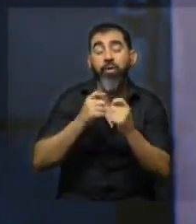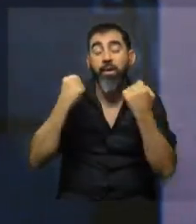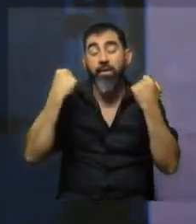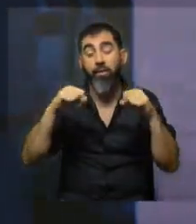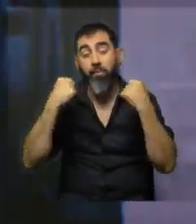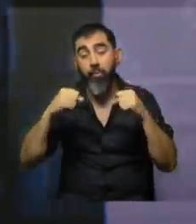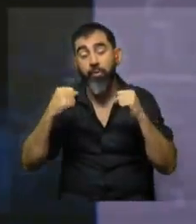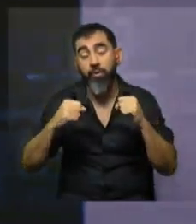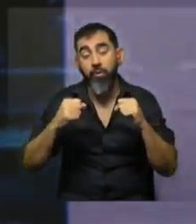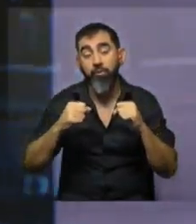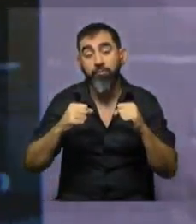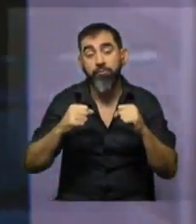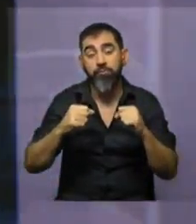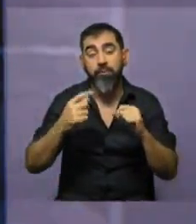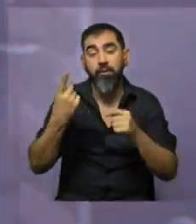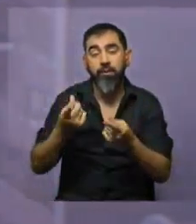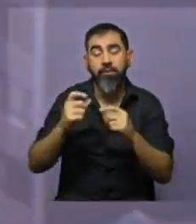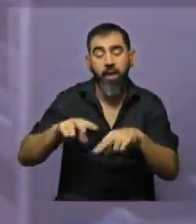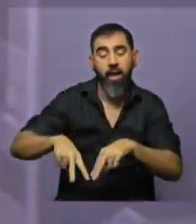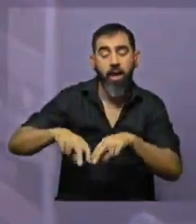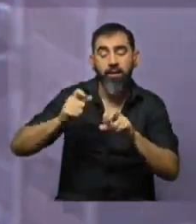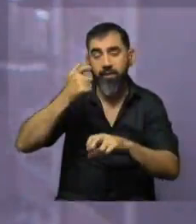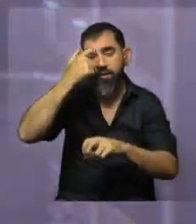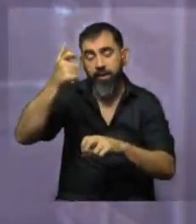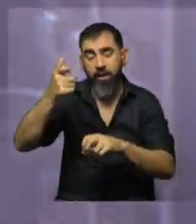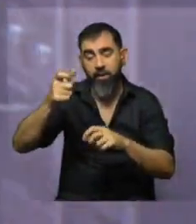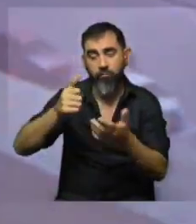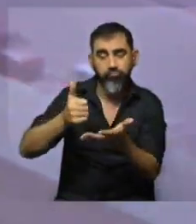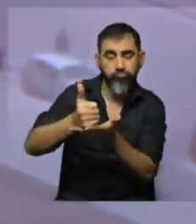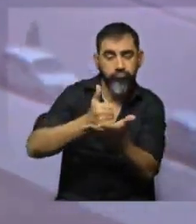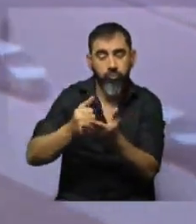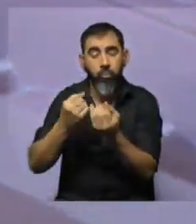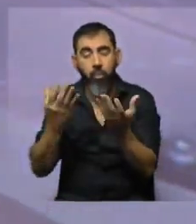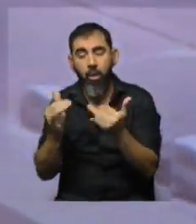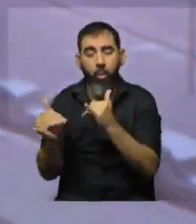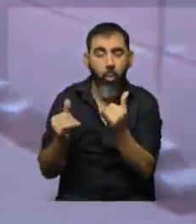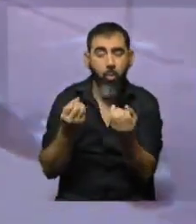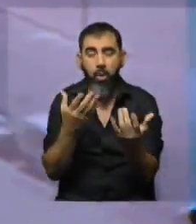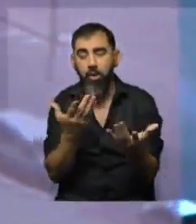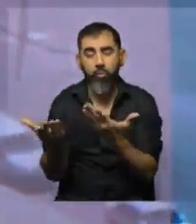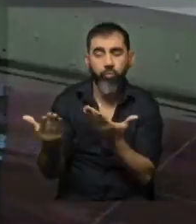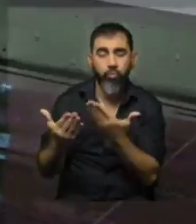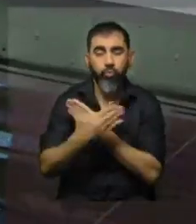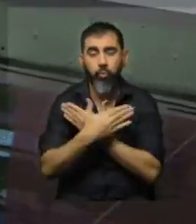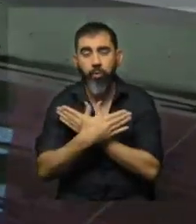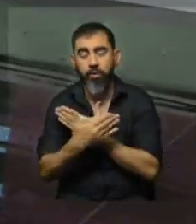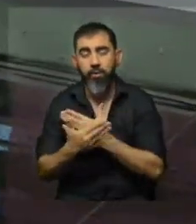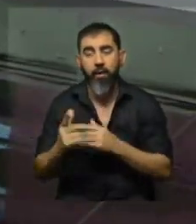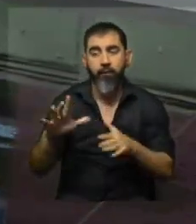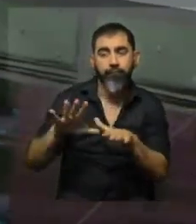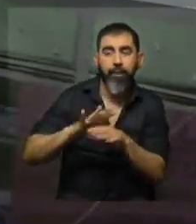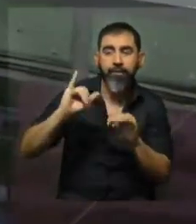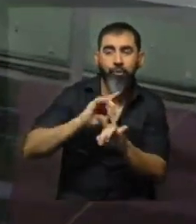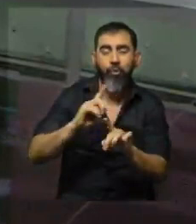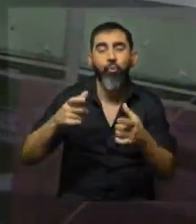en este caso, o cualquier, le exigís un análisis técnico, táctico, de por qué podría jugar uno acá o allá. No es una penca, a ver si emboqué quién